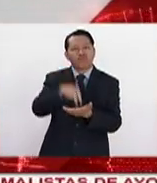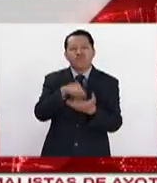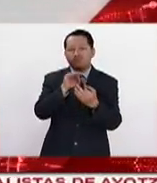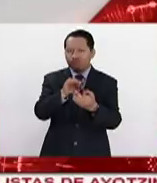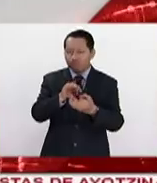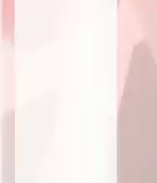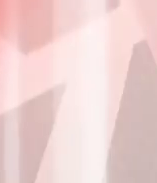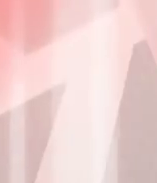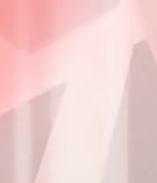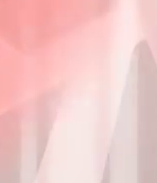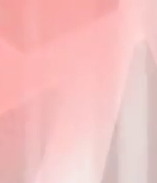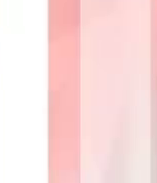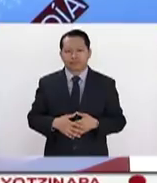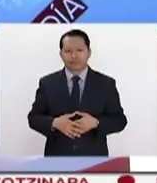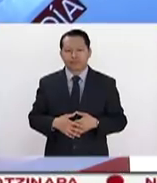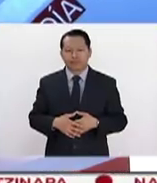país.